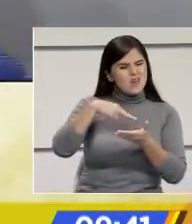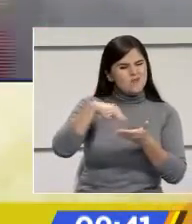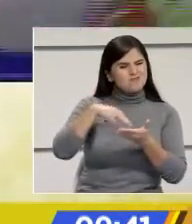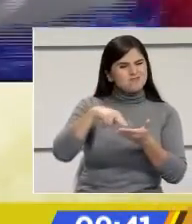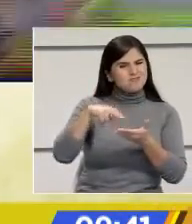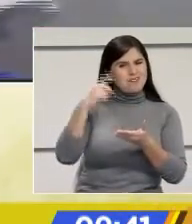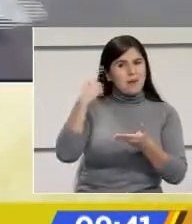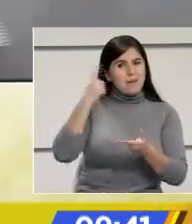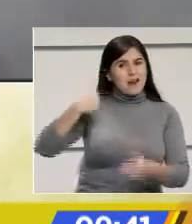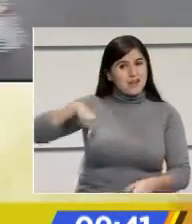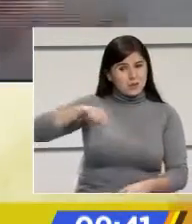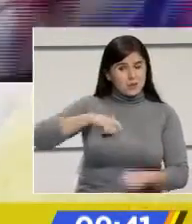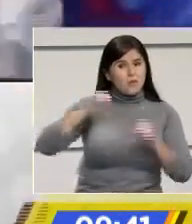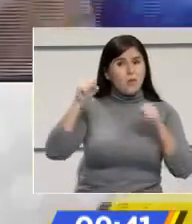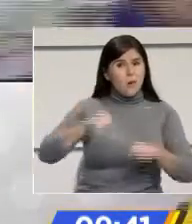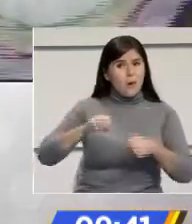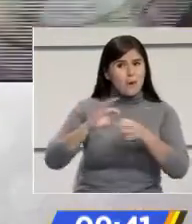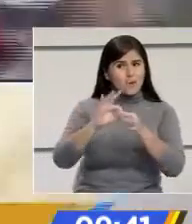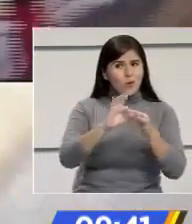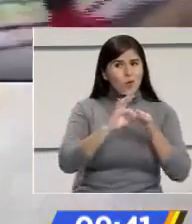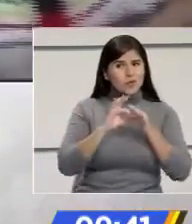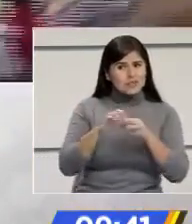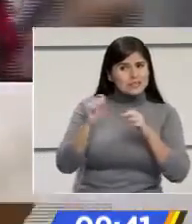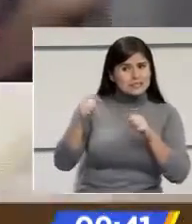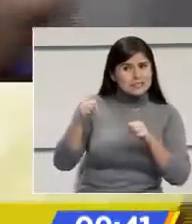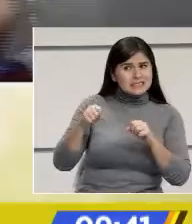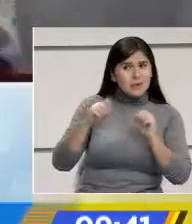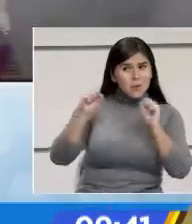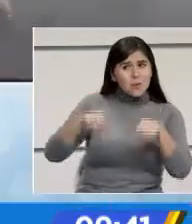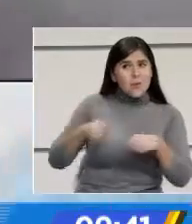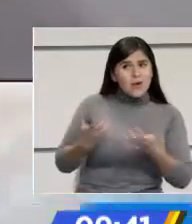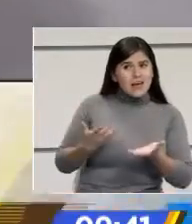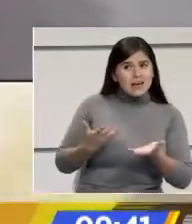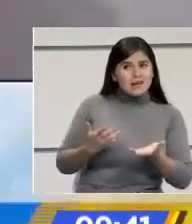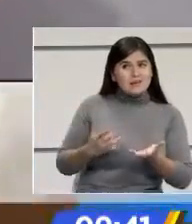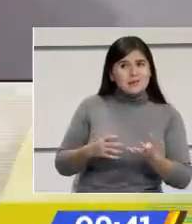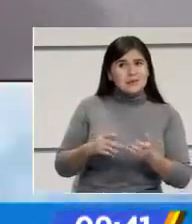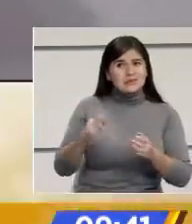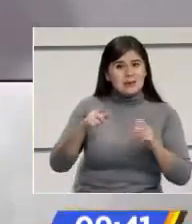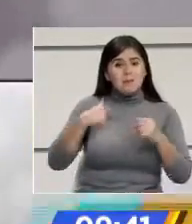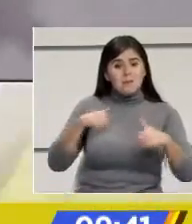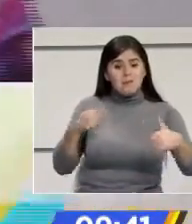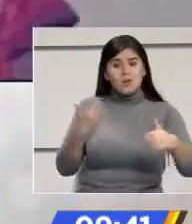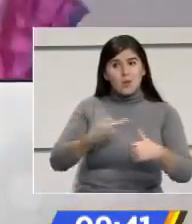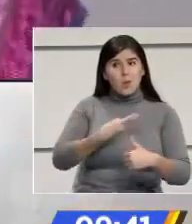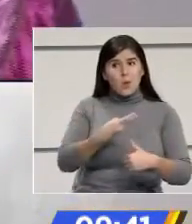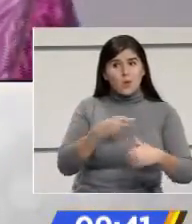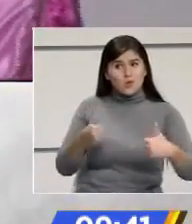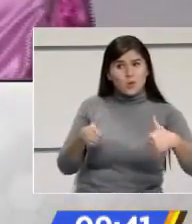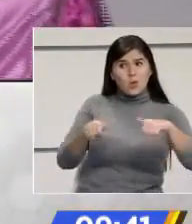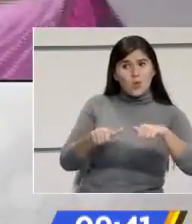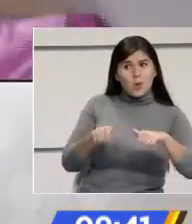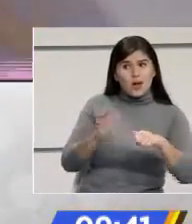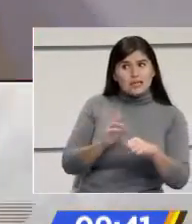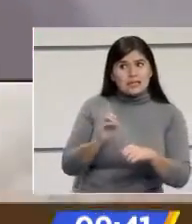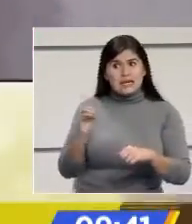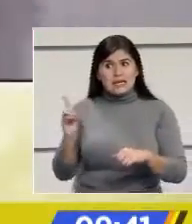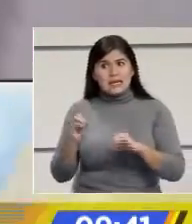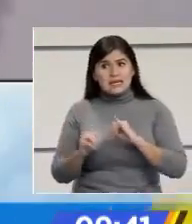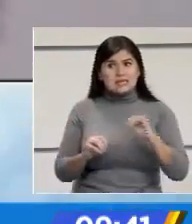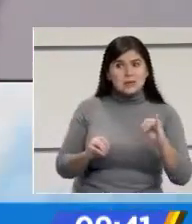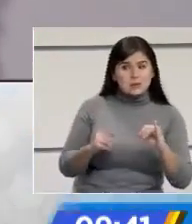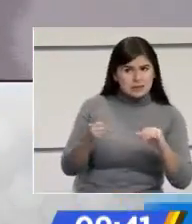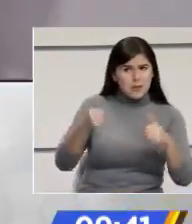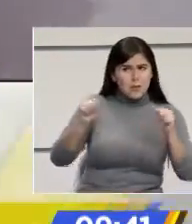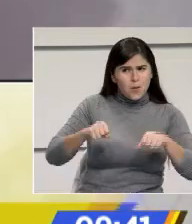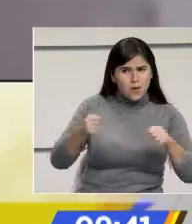sí. Como para que nos coordinemos un poquito, Gabriel y yo, nos pongamos de acuerdo con lo que vamos a hacer, si a la derecha, si a la izquierda, no,